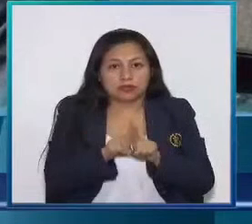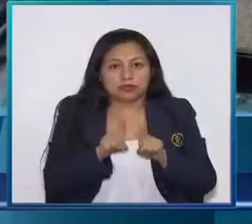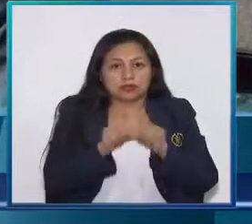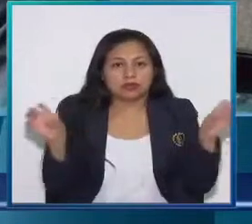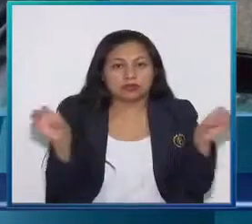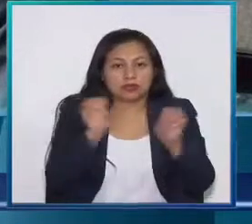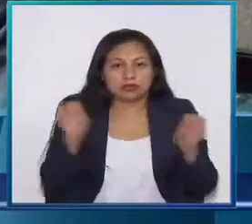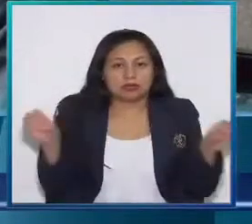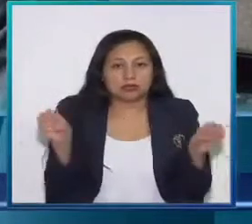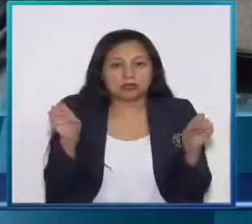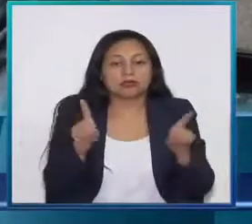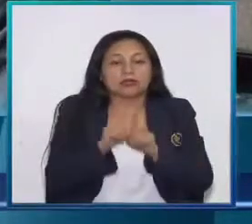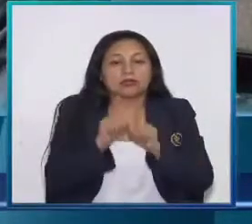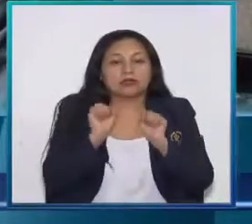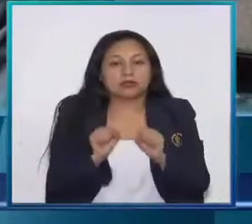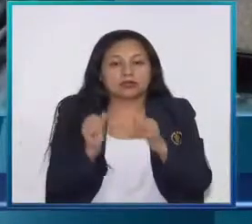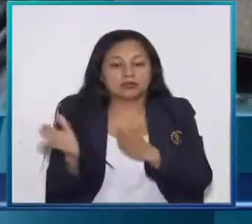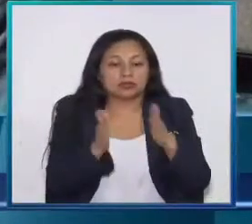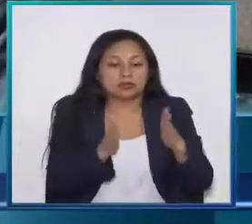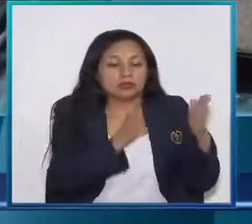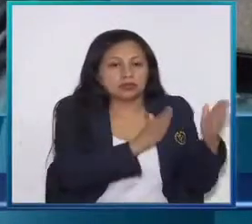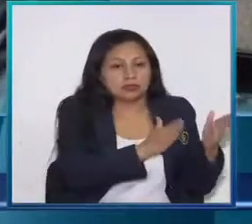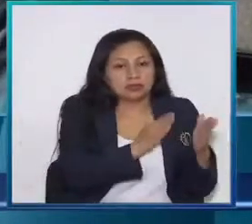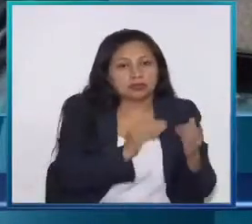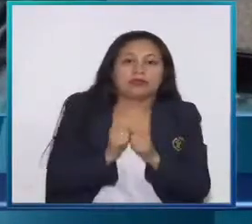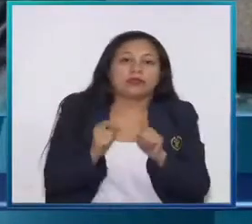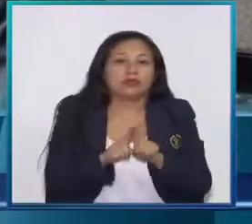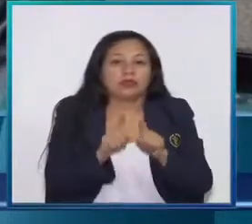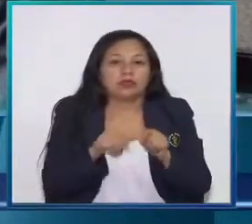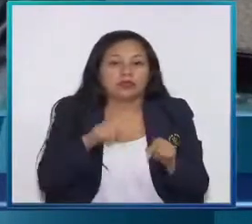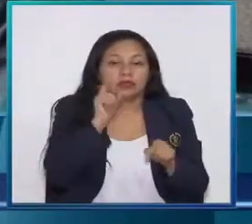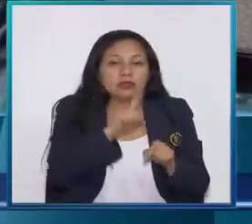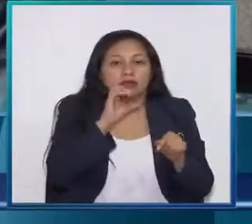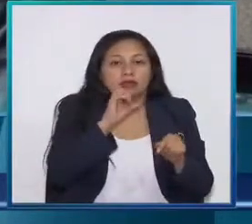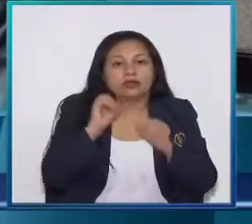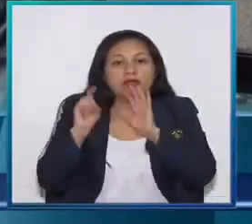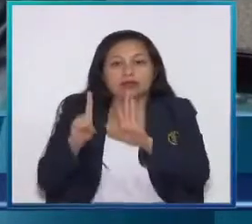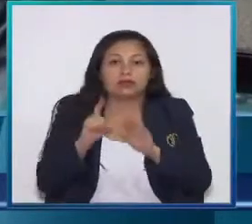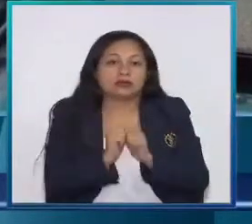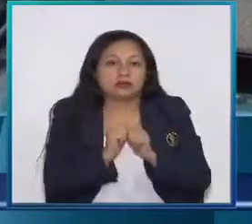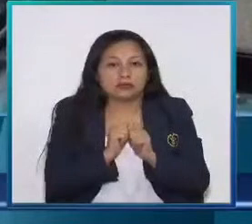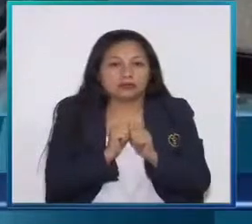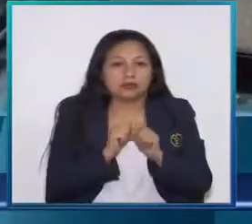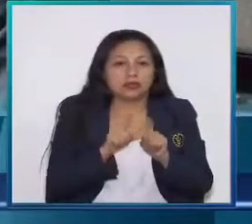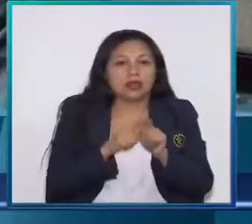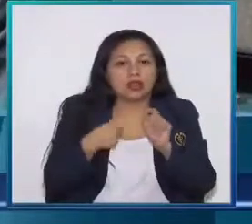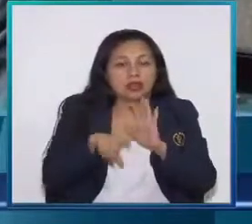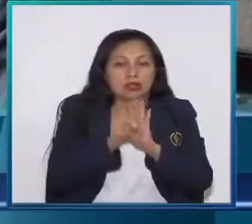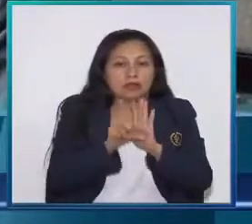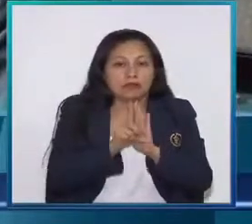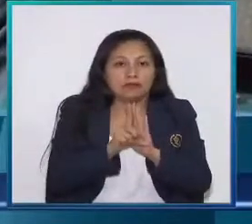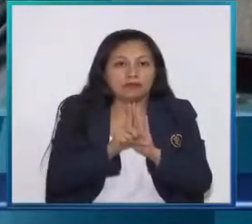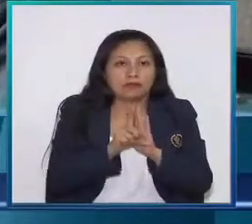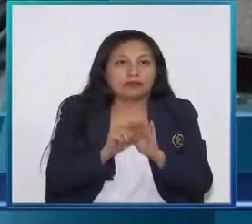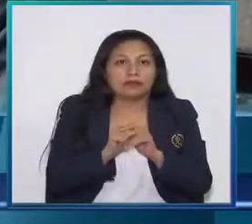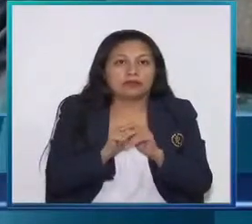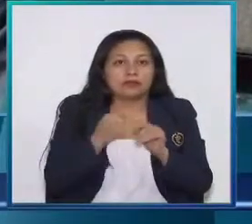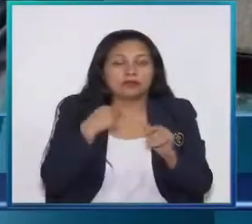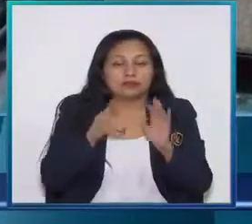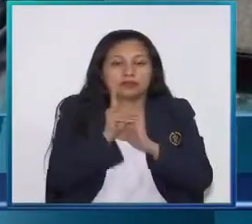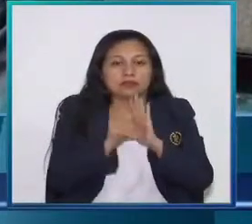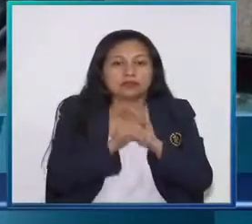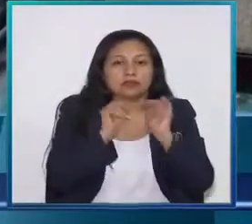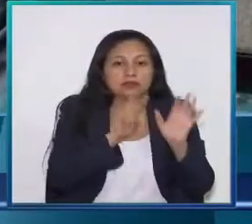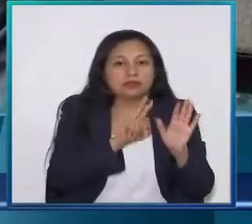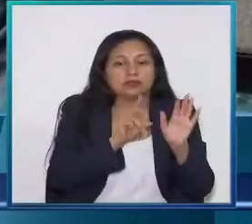el ejercicio de las atribuciones establecidas en el artículo 106 de la Ley Orgánica del Organismo Legislativo, Decreto